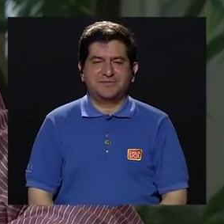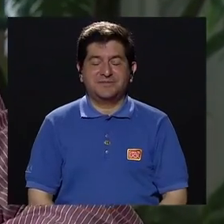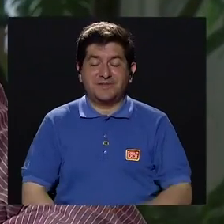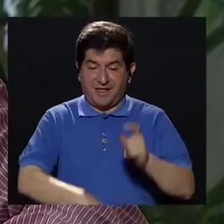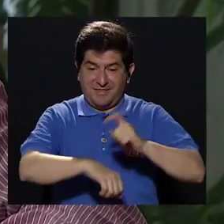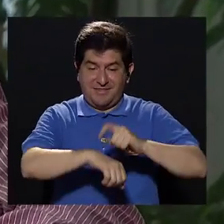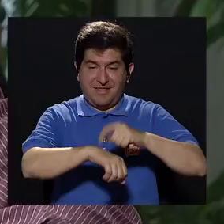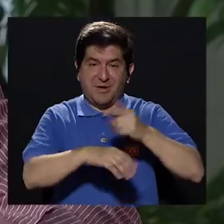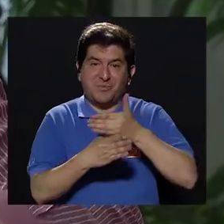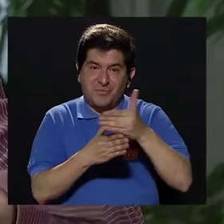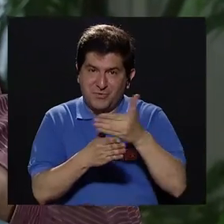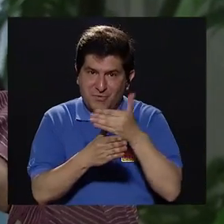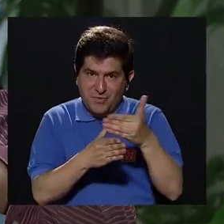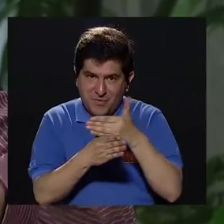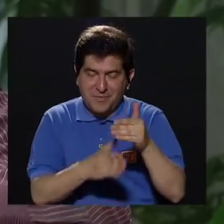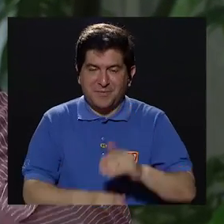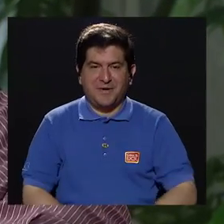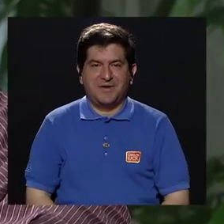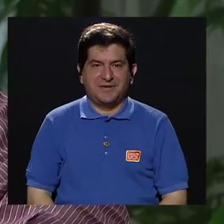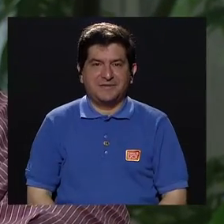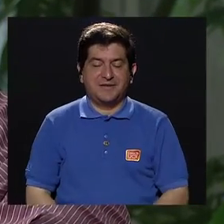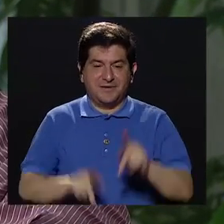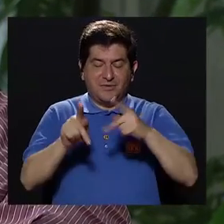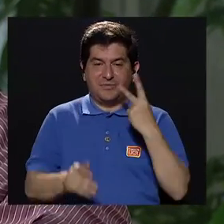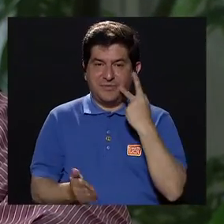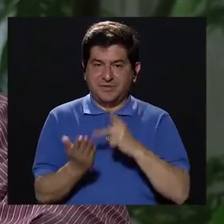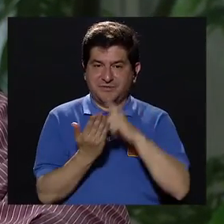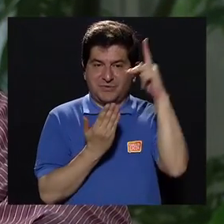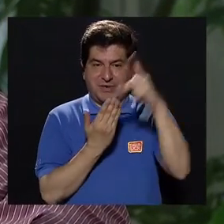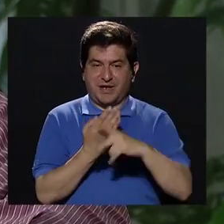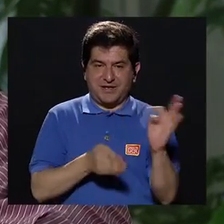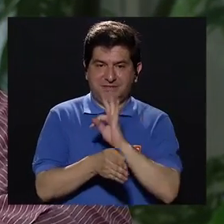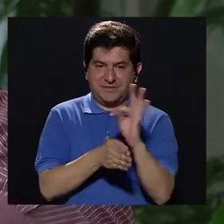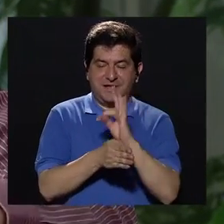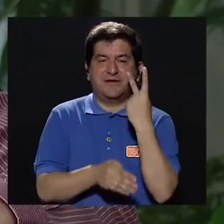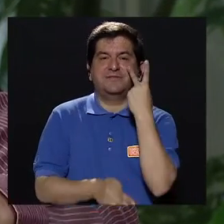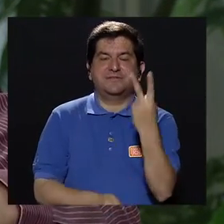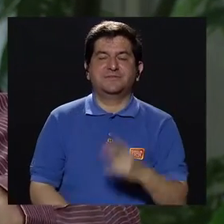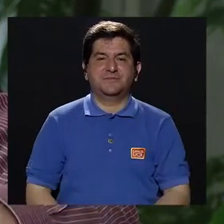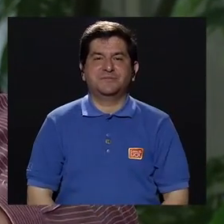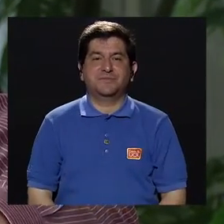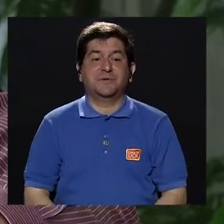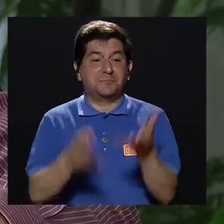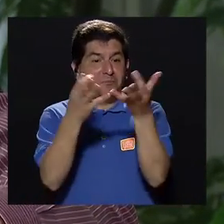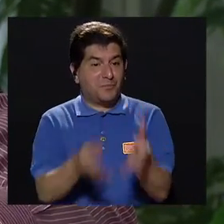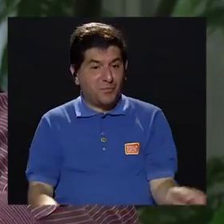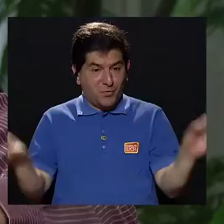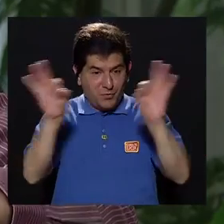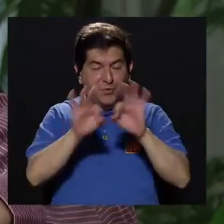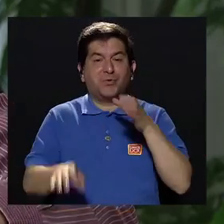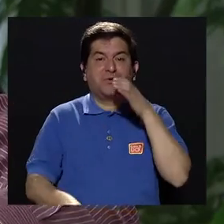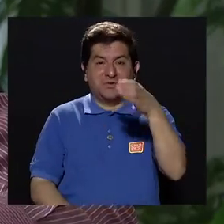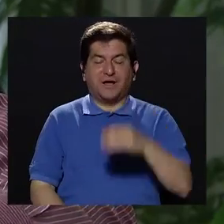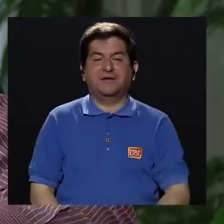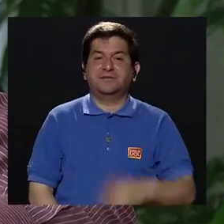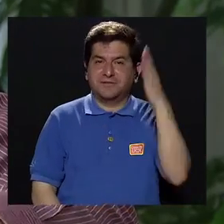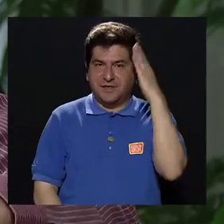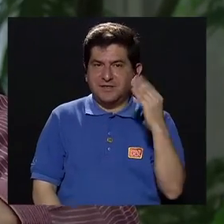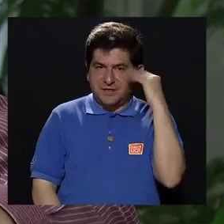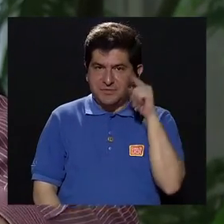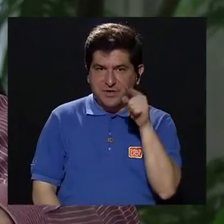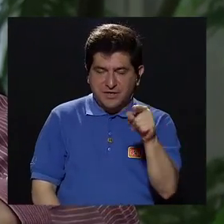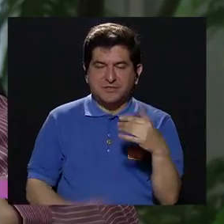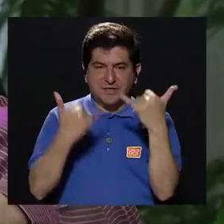hayas sacado pues ese rato para compartir allá con nuestros televidentes estas importantes recomendaciones